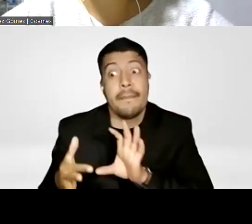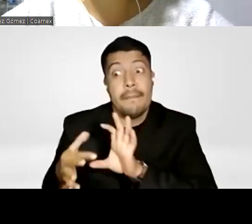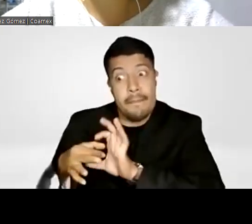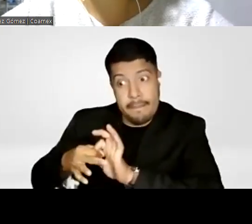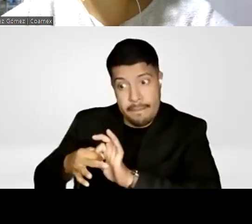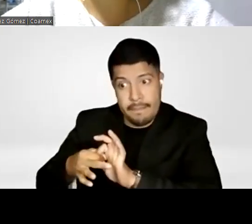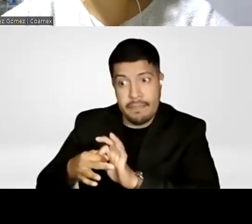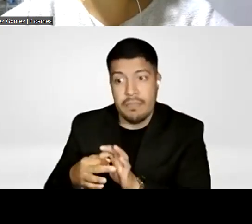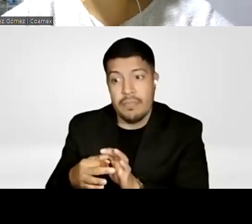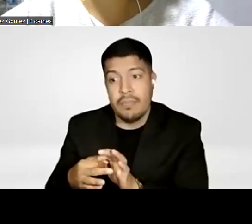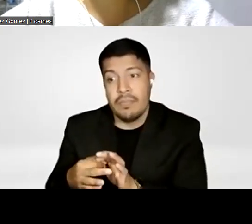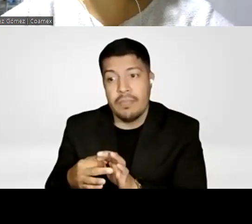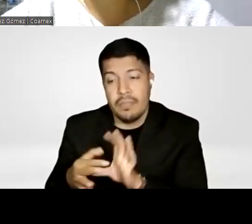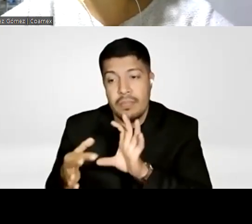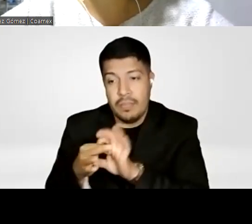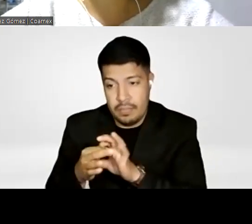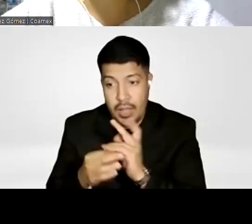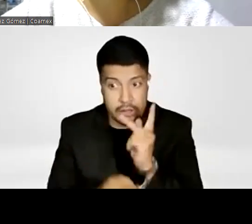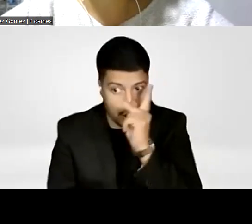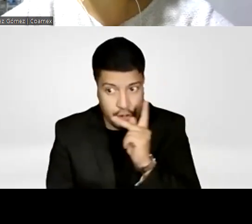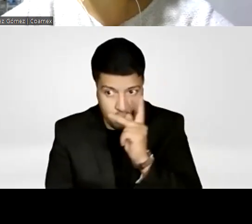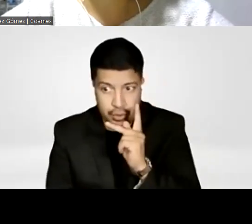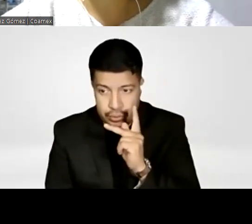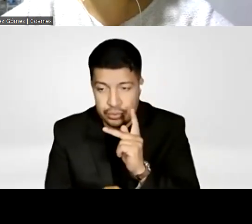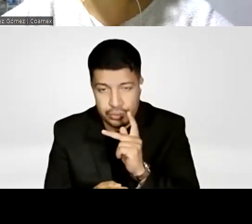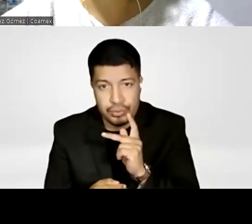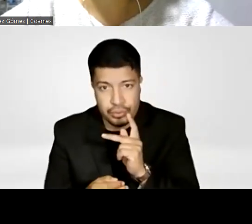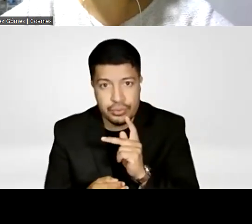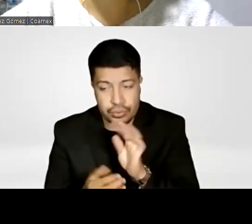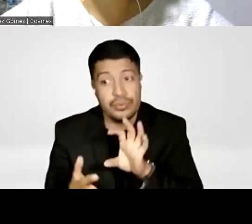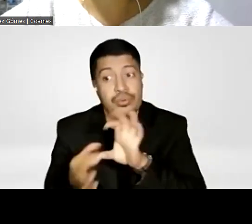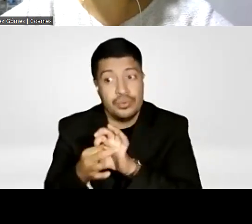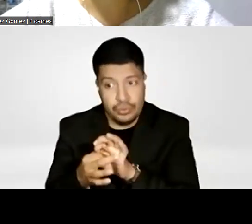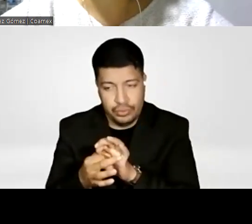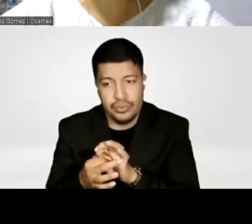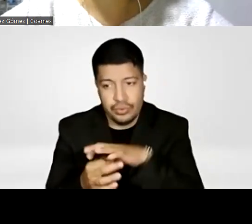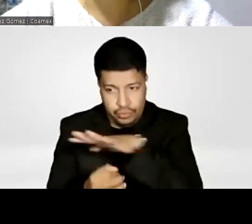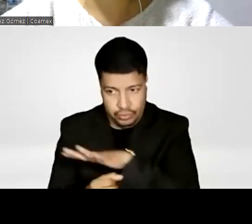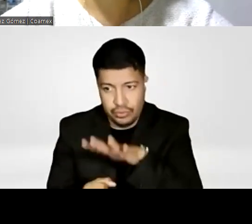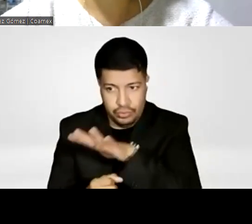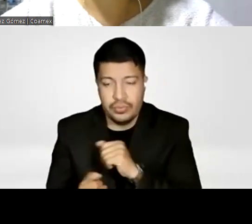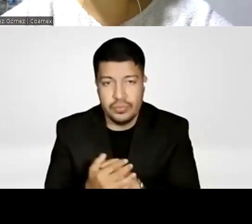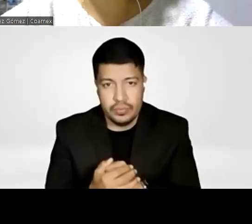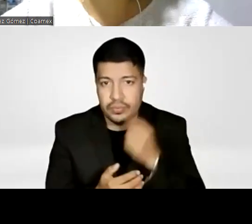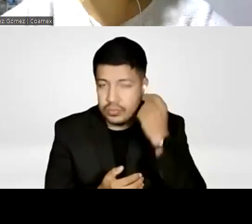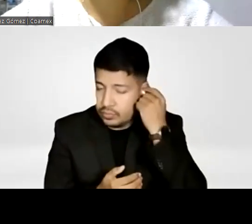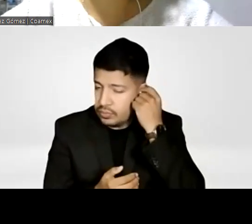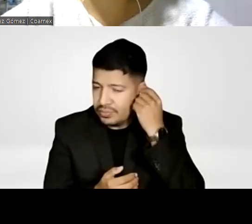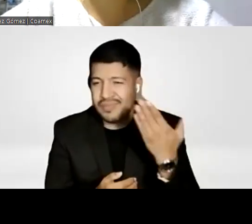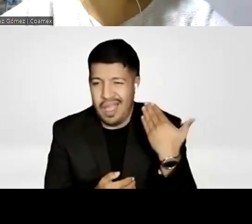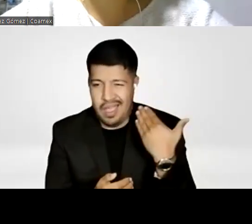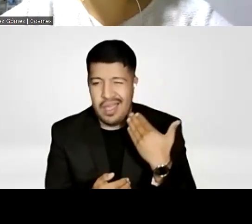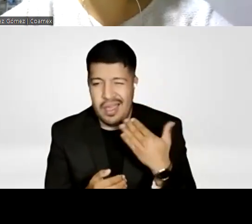en la psicometría a psicólogos, estamos trabajando en ello. Las campañas que antes comenté, también de